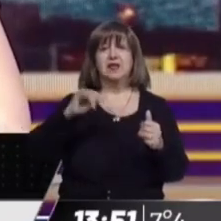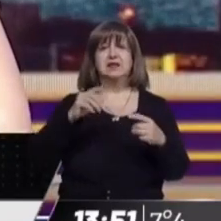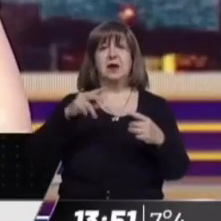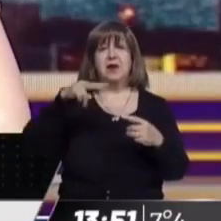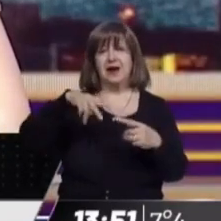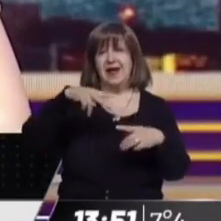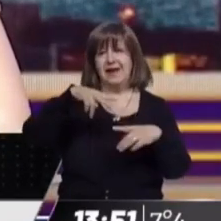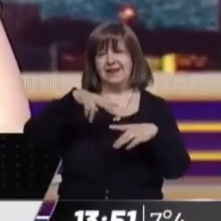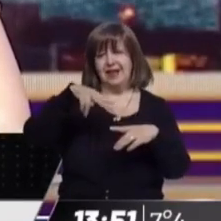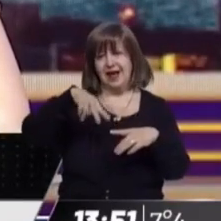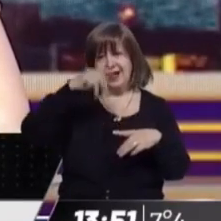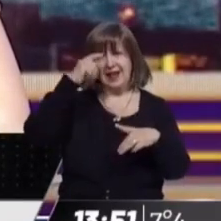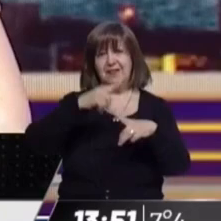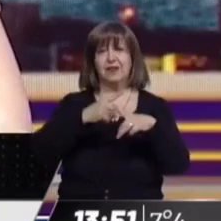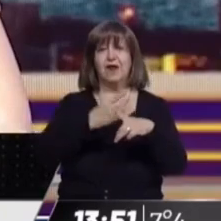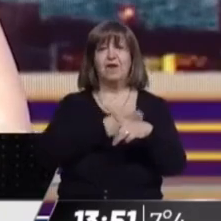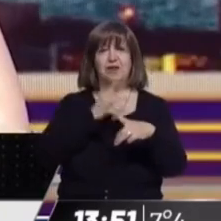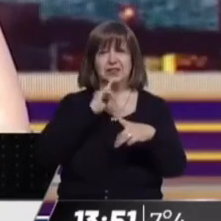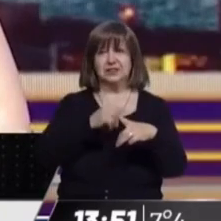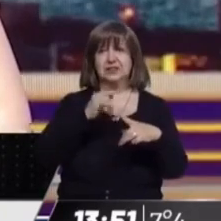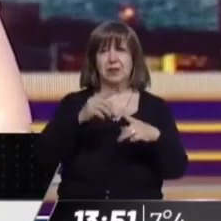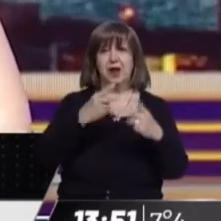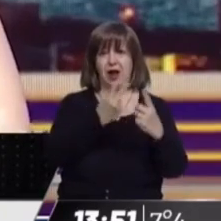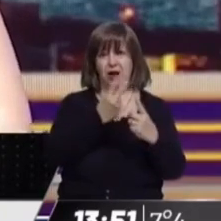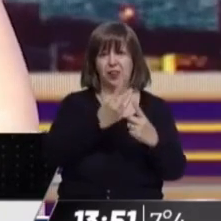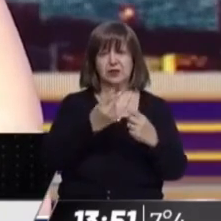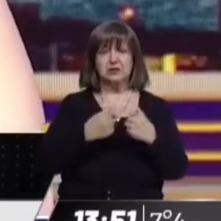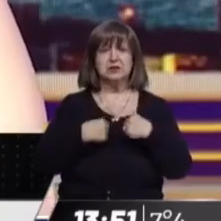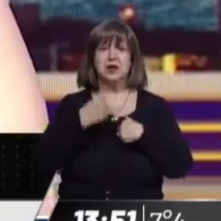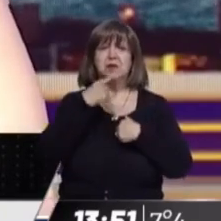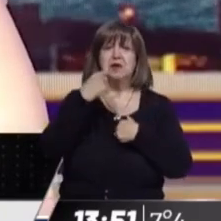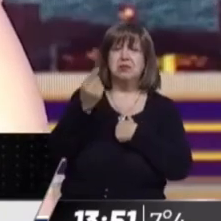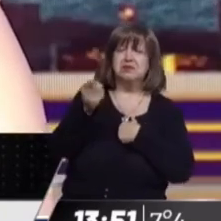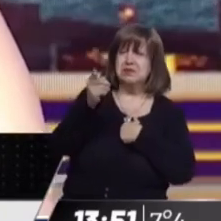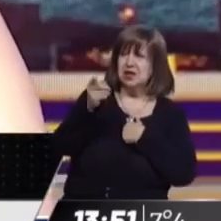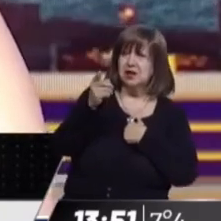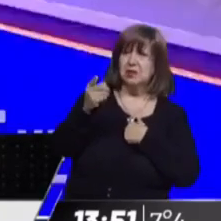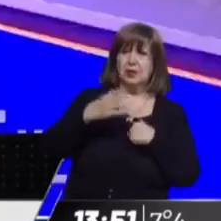Netflix. Después de esto, afirmó que, porque le pregunta al entrevistado,